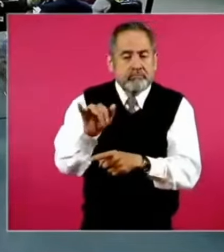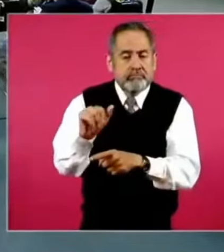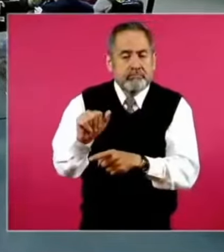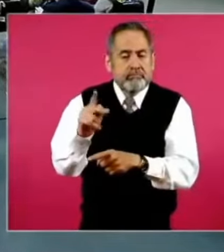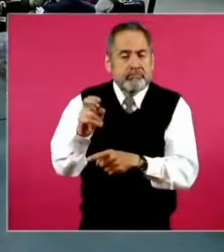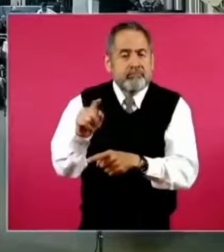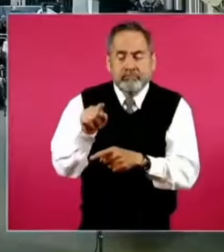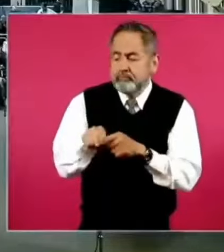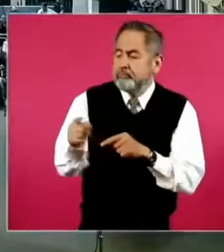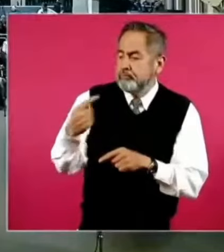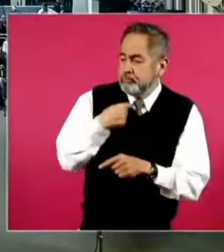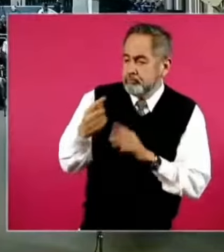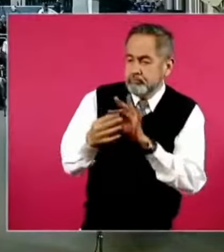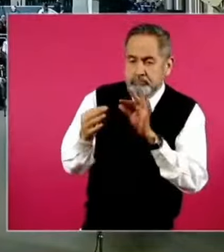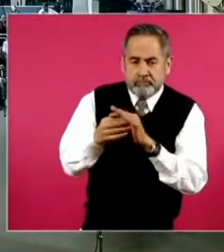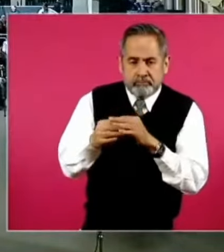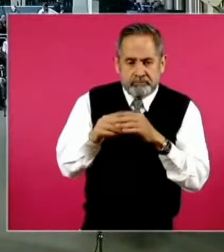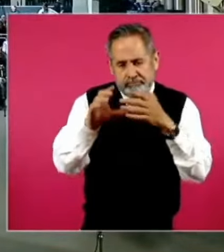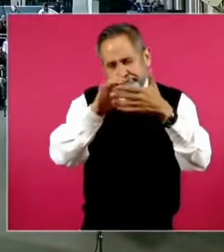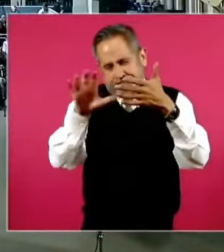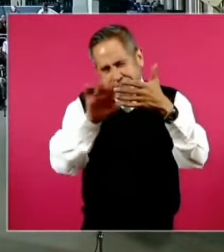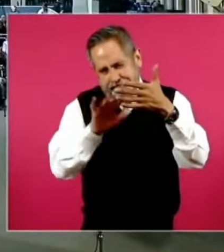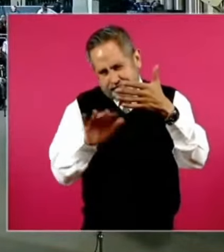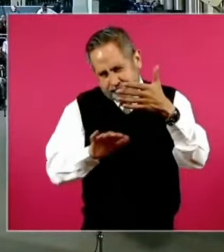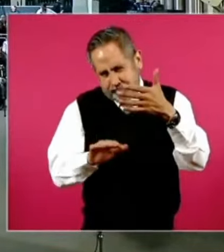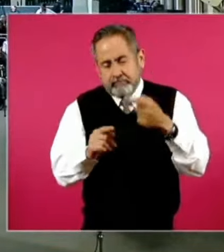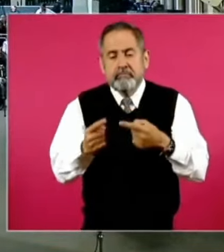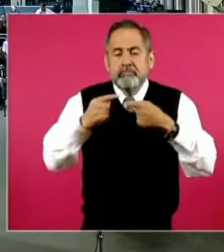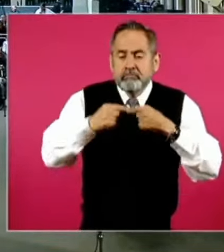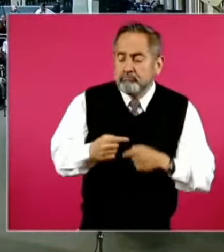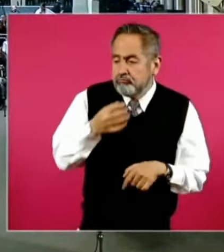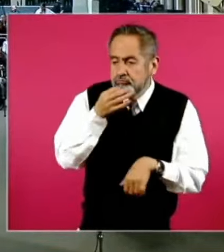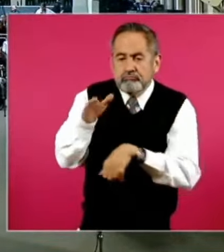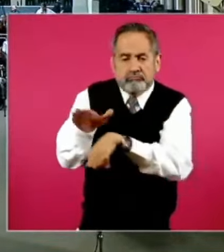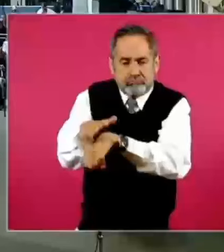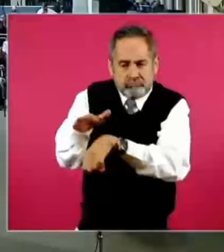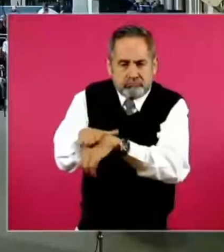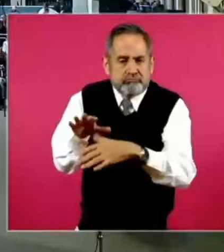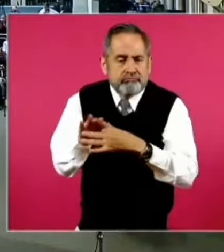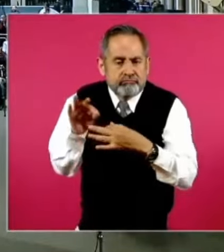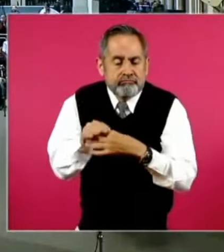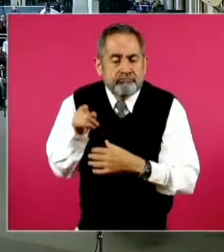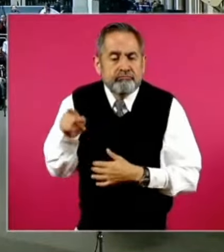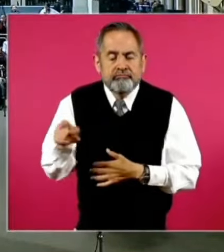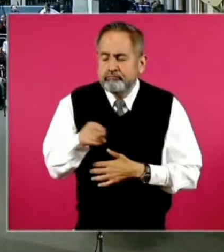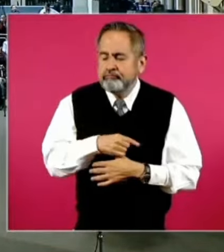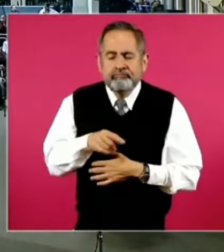Hernández, me brinco el texto, se hace de su conocimiento que